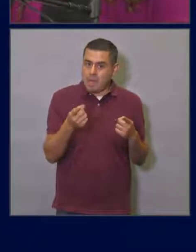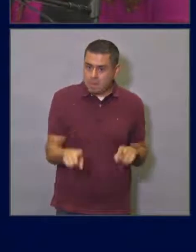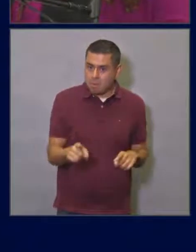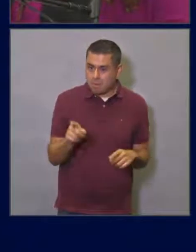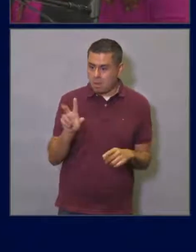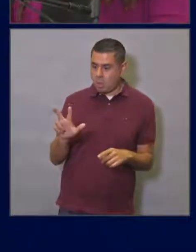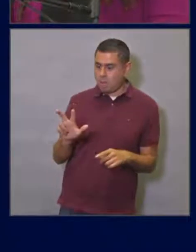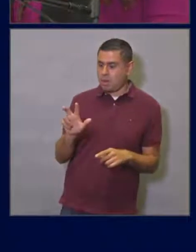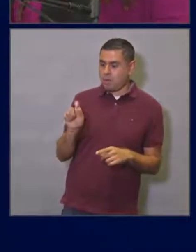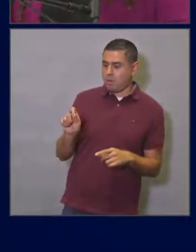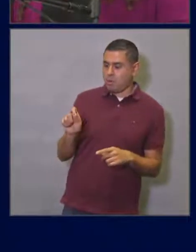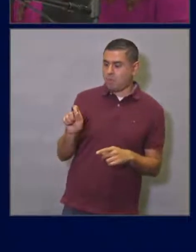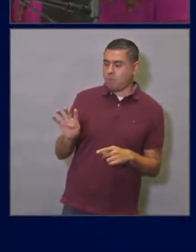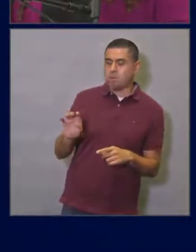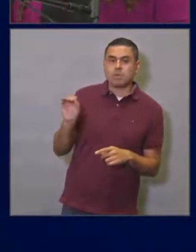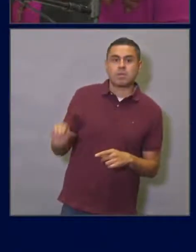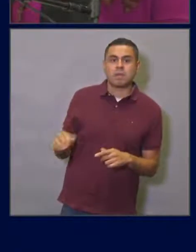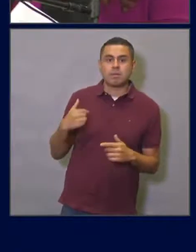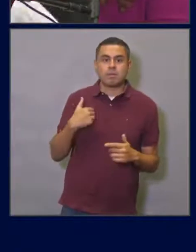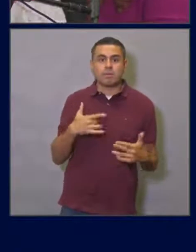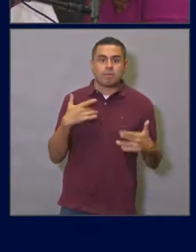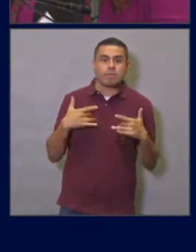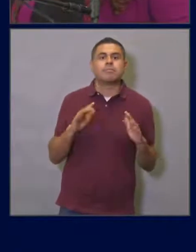cuidadosamente. Next slide, please.